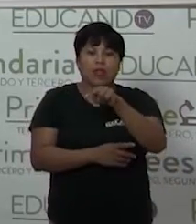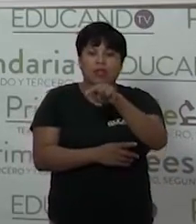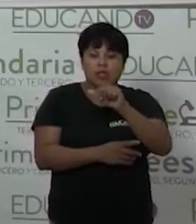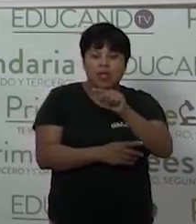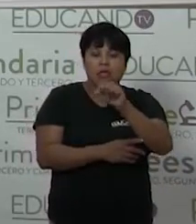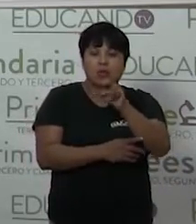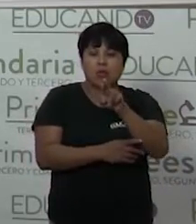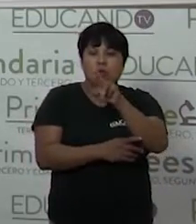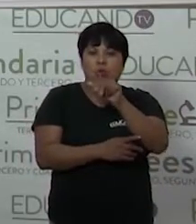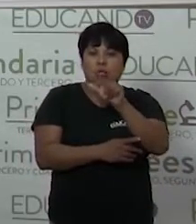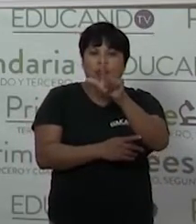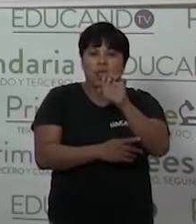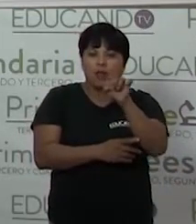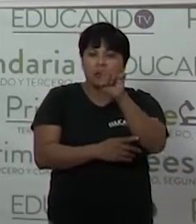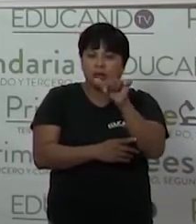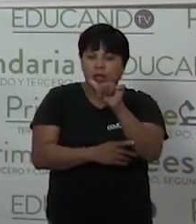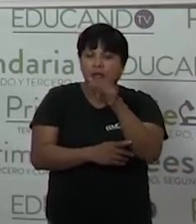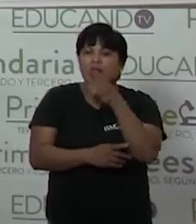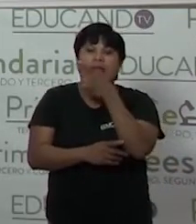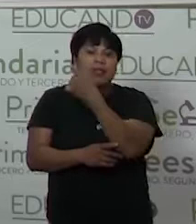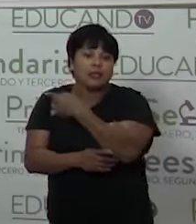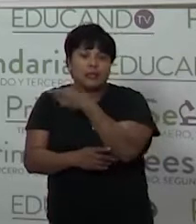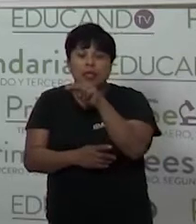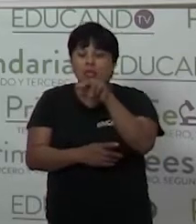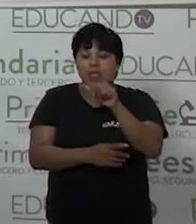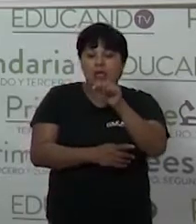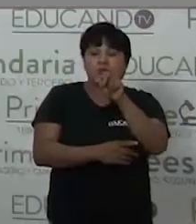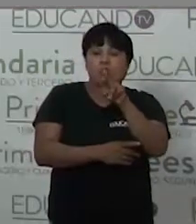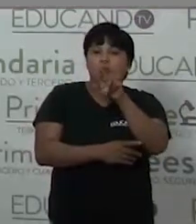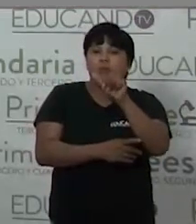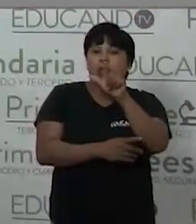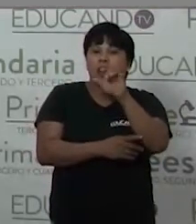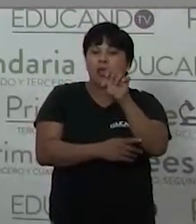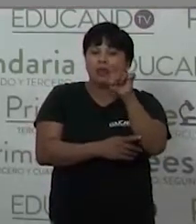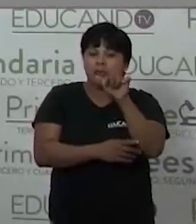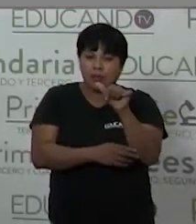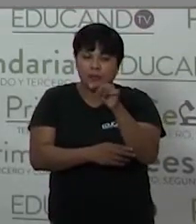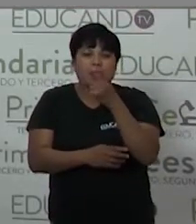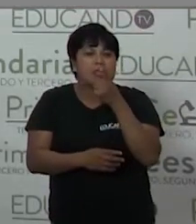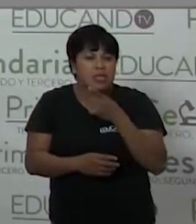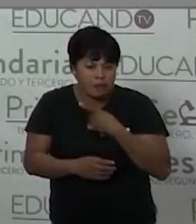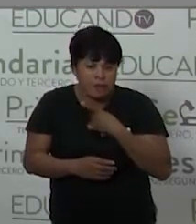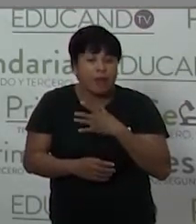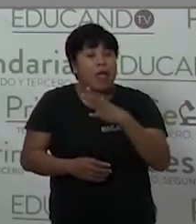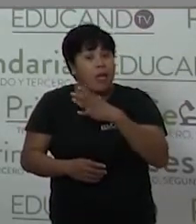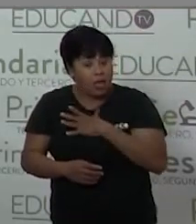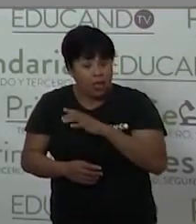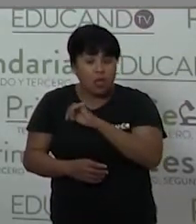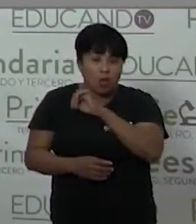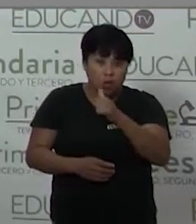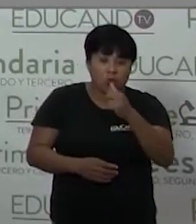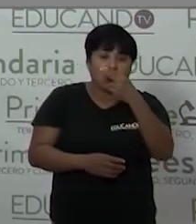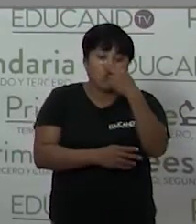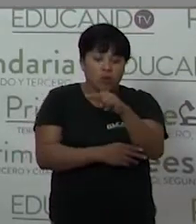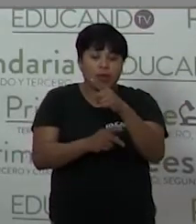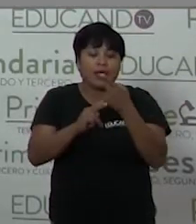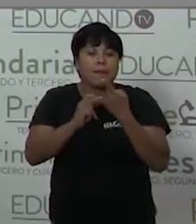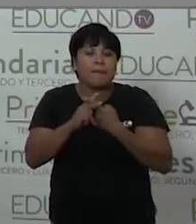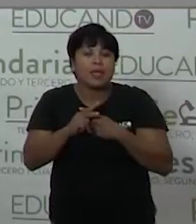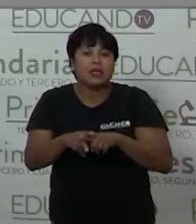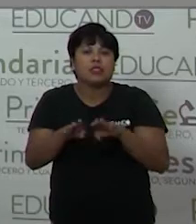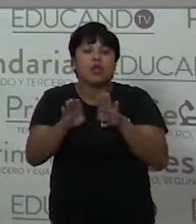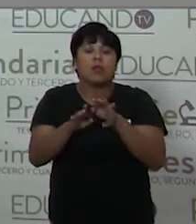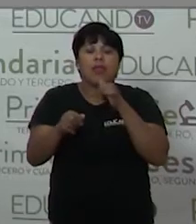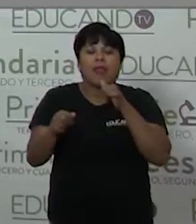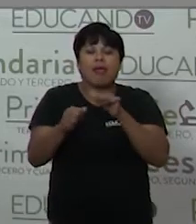naturaleza que dice aquí naturaleza cuéntame hay algún otro nombre que empiece